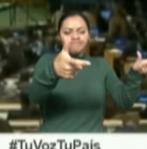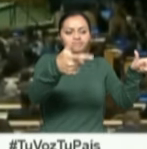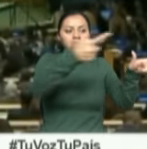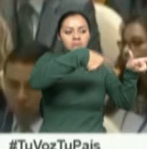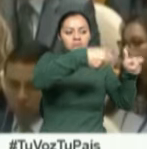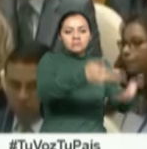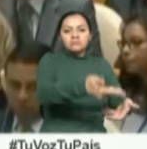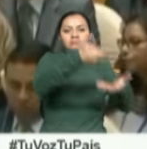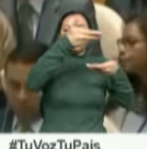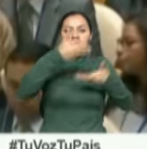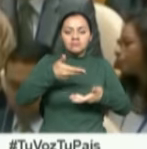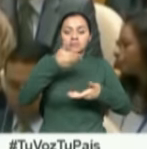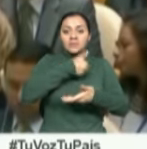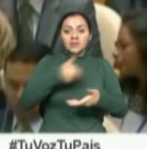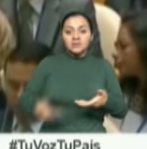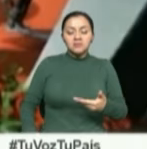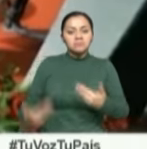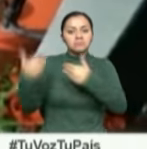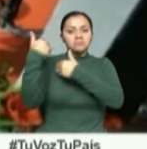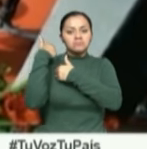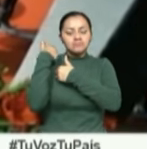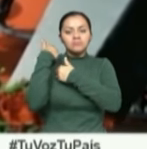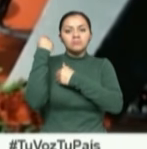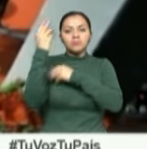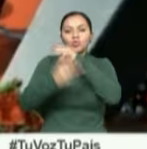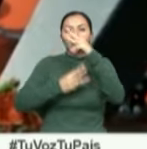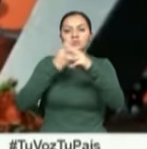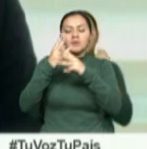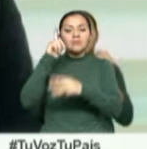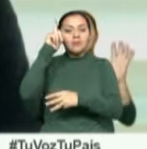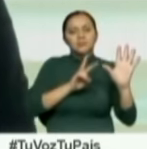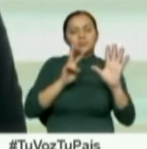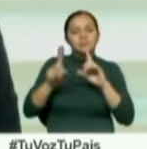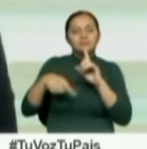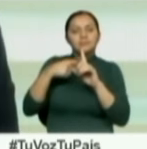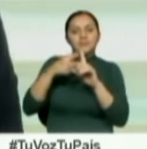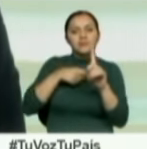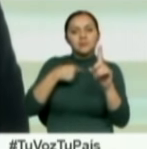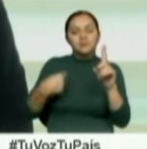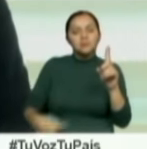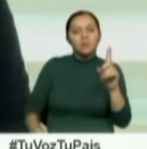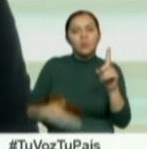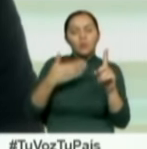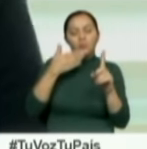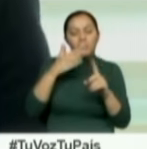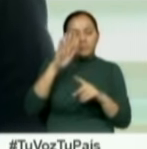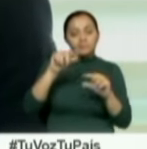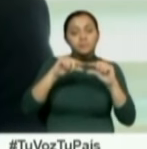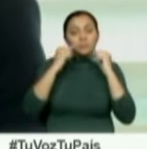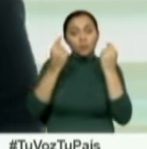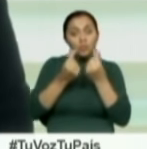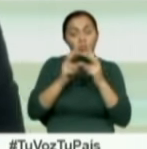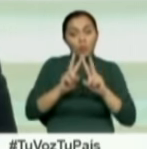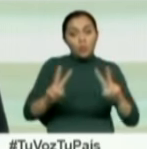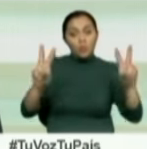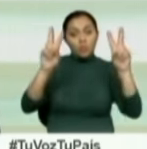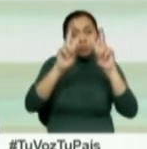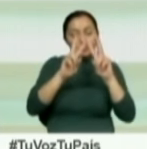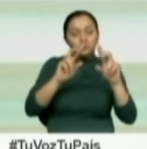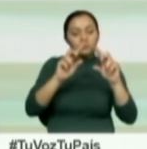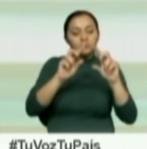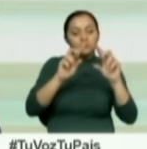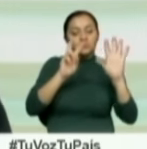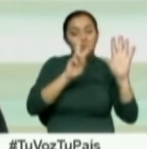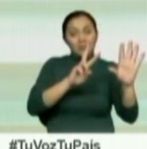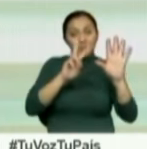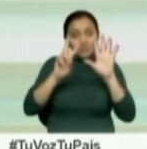por el cual es un reconocimiento a nivel mundial del liderazgo del Ecuador. Pues el más grande, le insisto, dentro de las Naciones Unidas, es una feliz coincidencia.